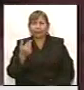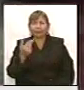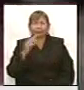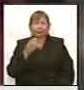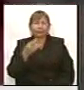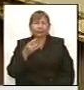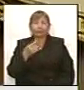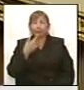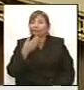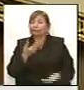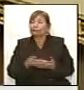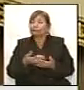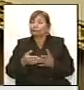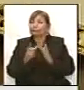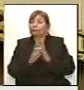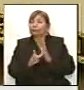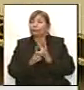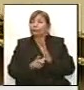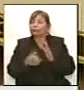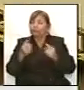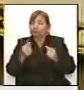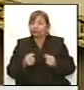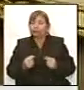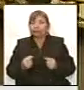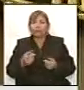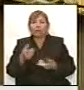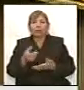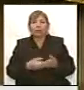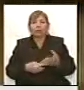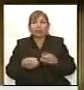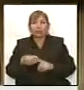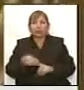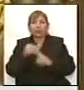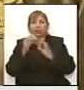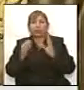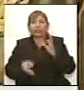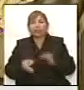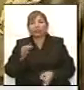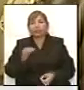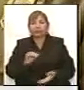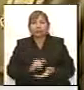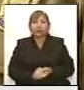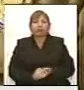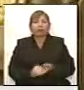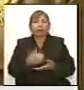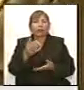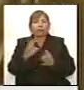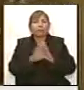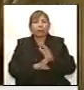1368, decreto legislativo que crea el Sistema Nacional Especializado de Justicia para la